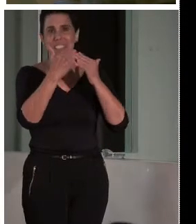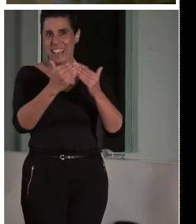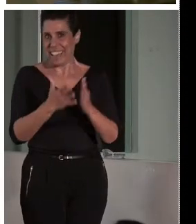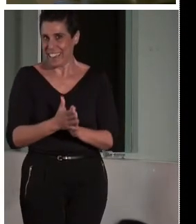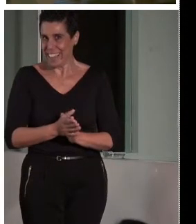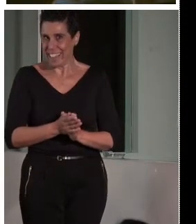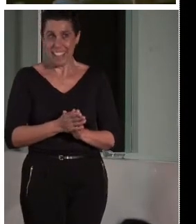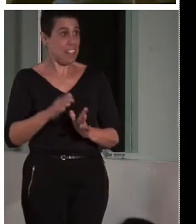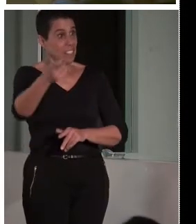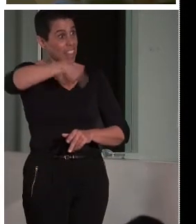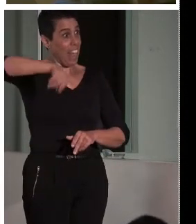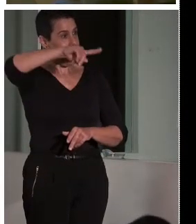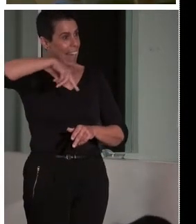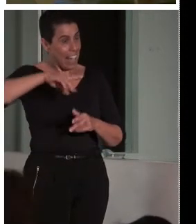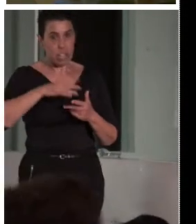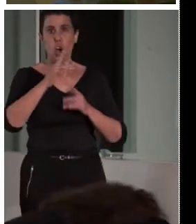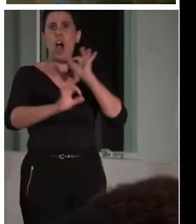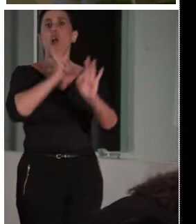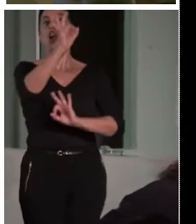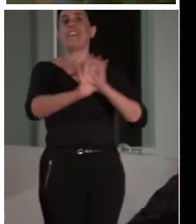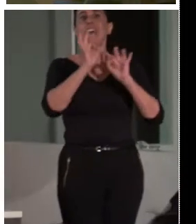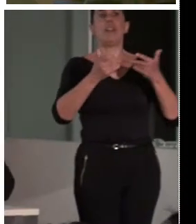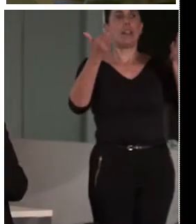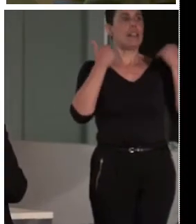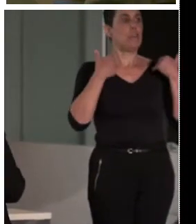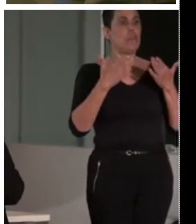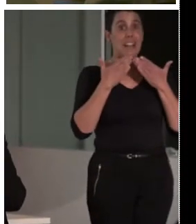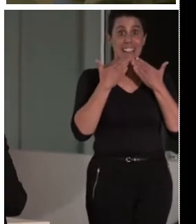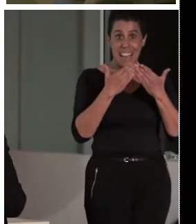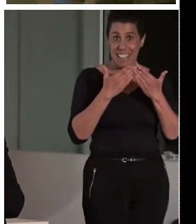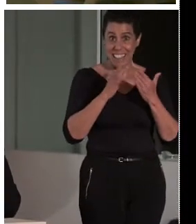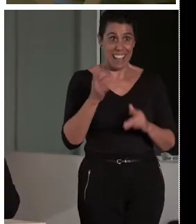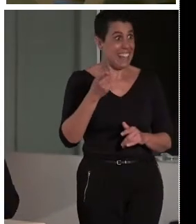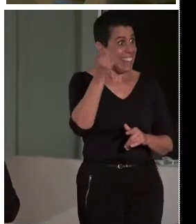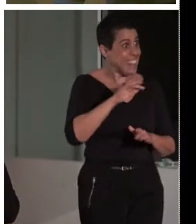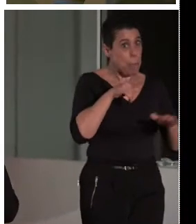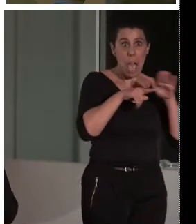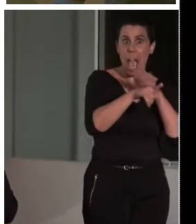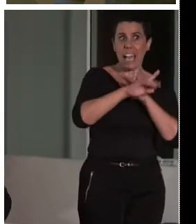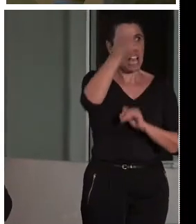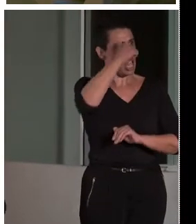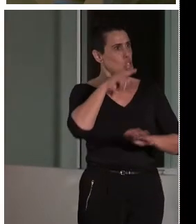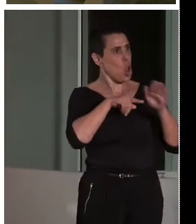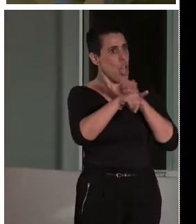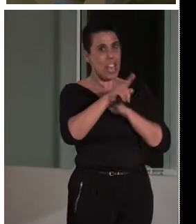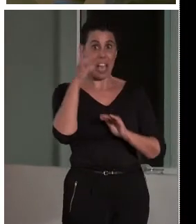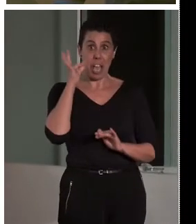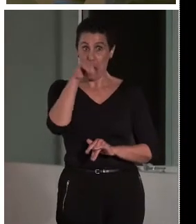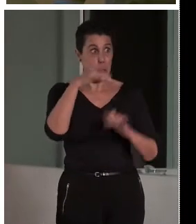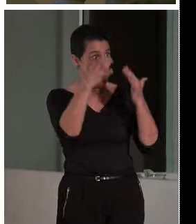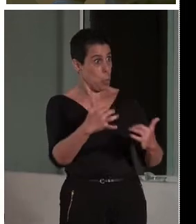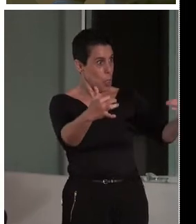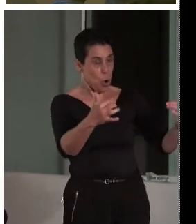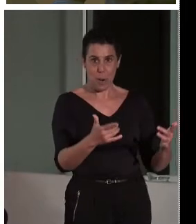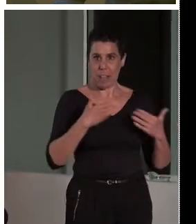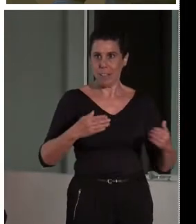gracias por supuesto a todas las organizadoras a todos los gestores y gestoras que estáis aquí porque bueno quiero